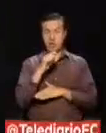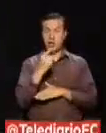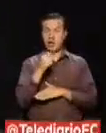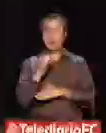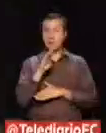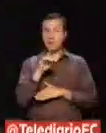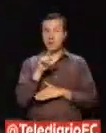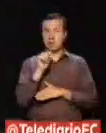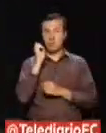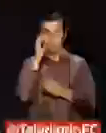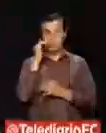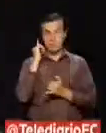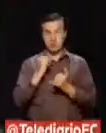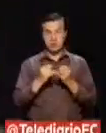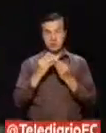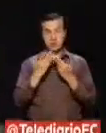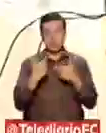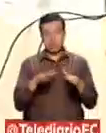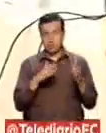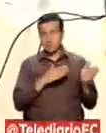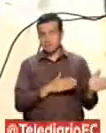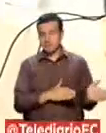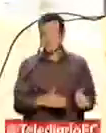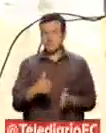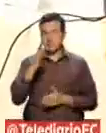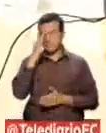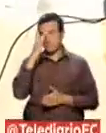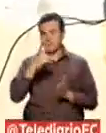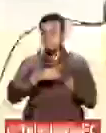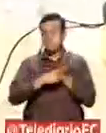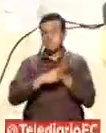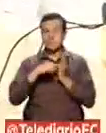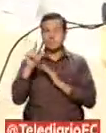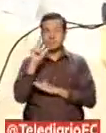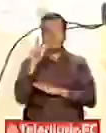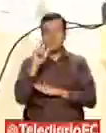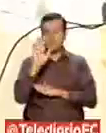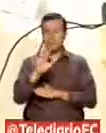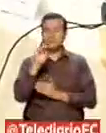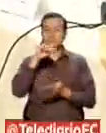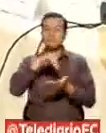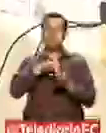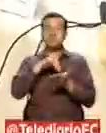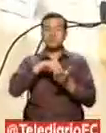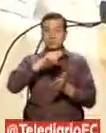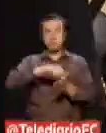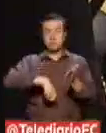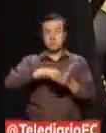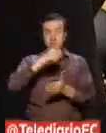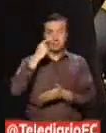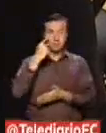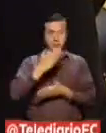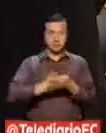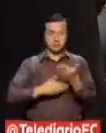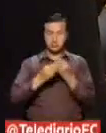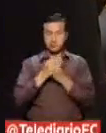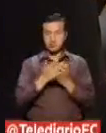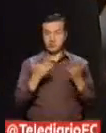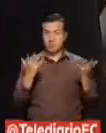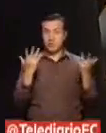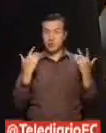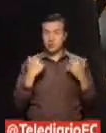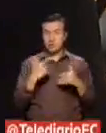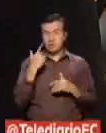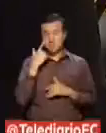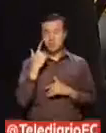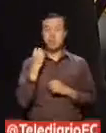Gabela, el informe final está definido, luego de que sesionaran este lunes sus integrantes para aprobar el documento. En el informe preliminar,